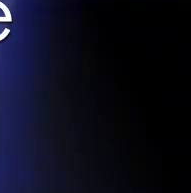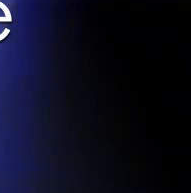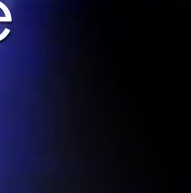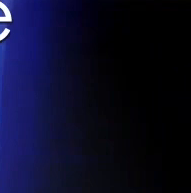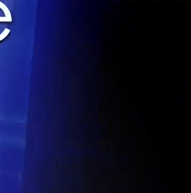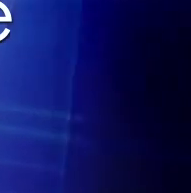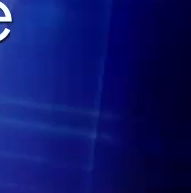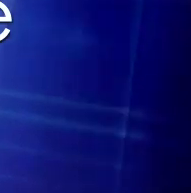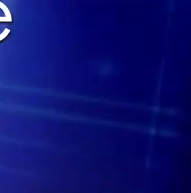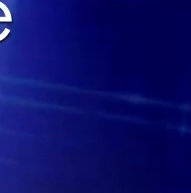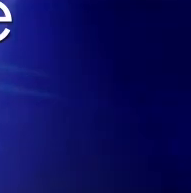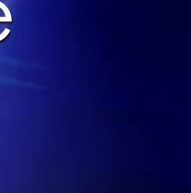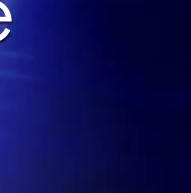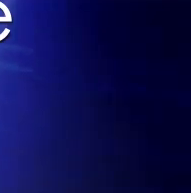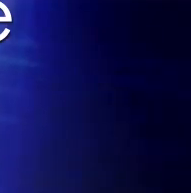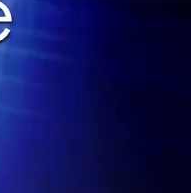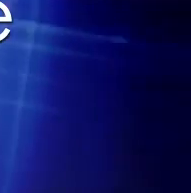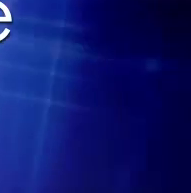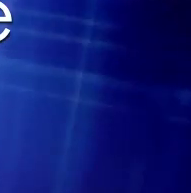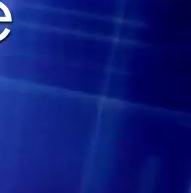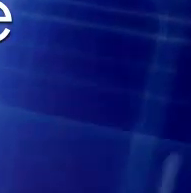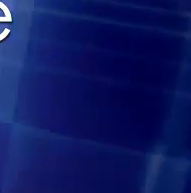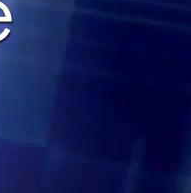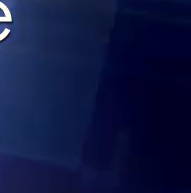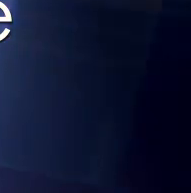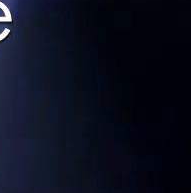Ala, hermano, ¿quién tiene el verso 6?